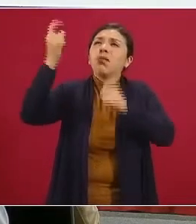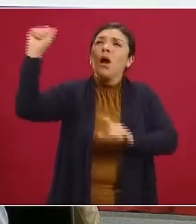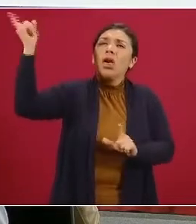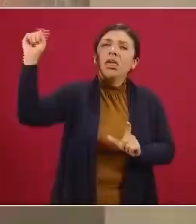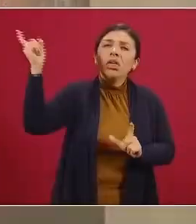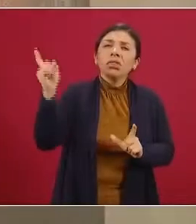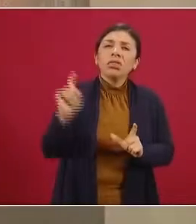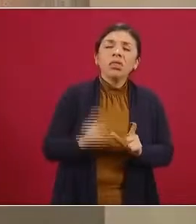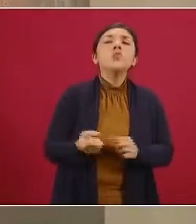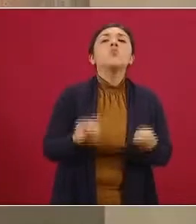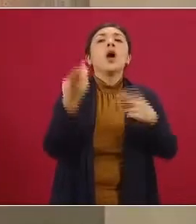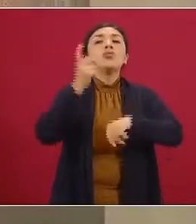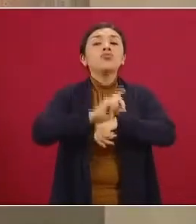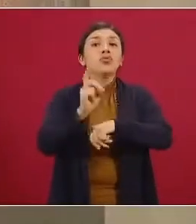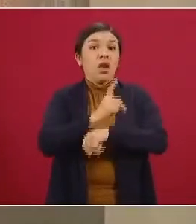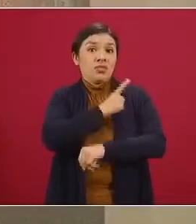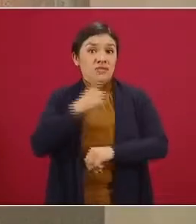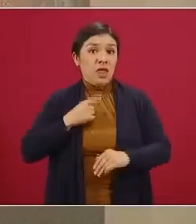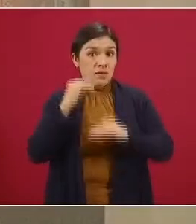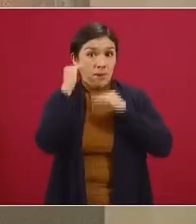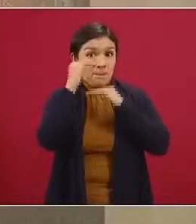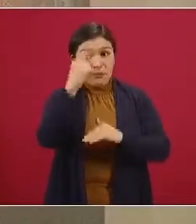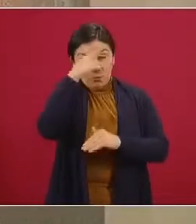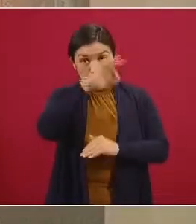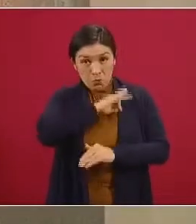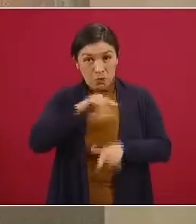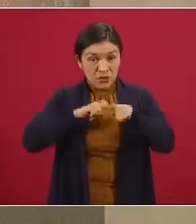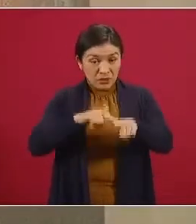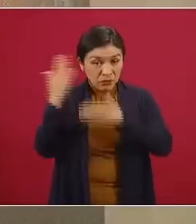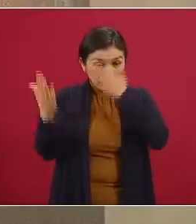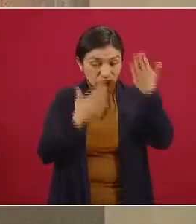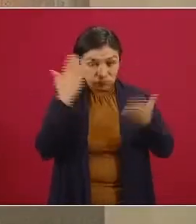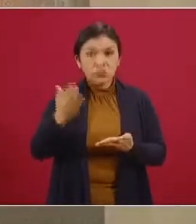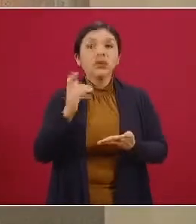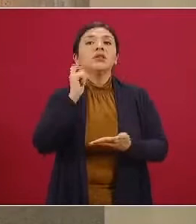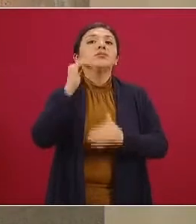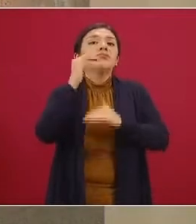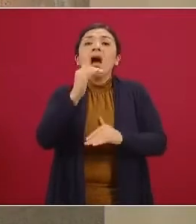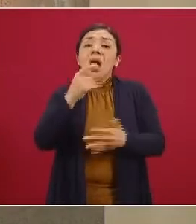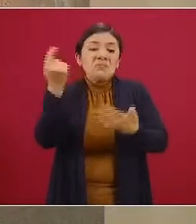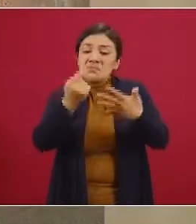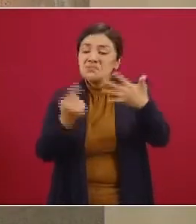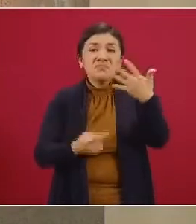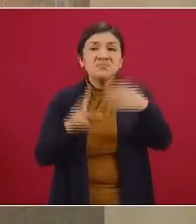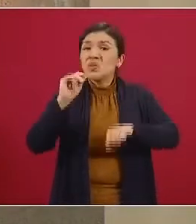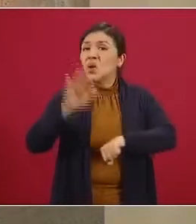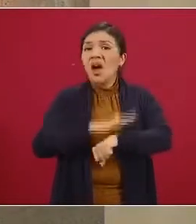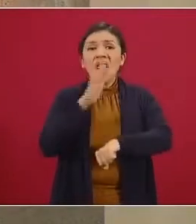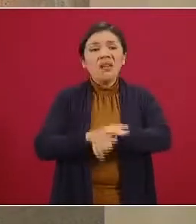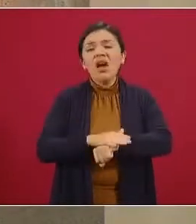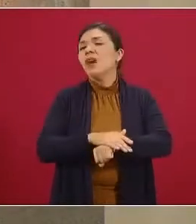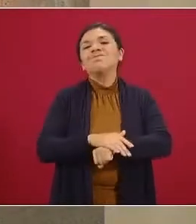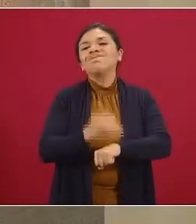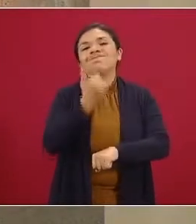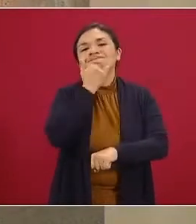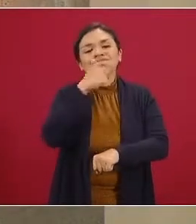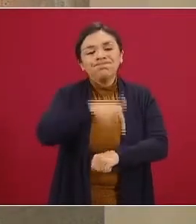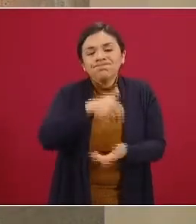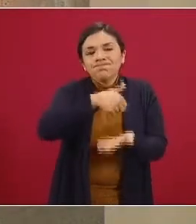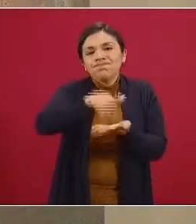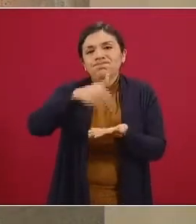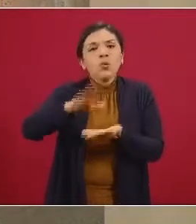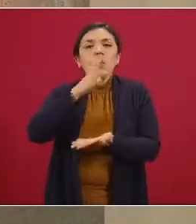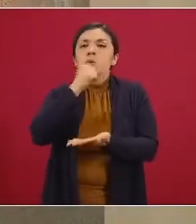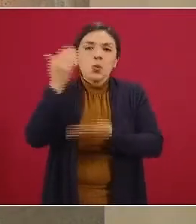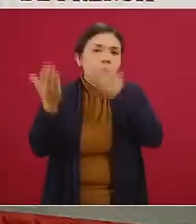debe de tener como máximo para que el proceso pueda ser válido. Entonces, todas estas muestras que no cumplieron con estas